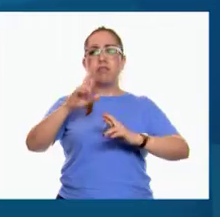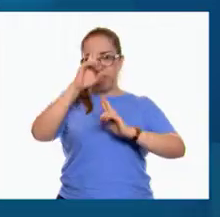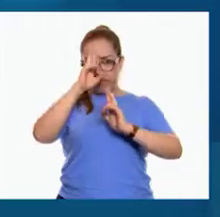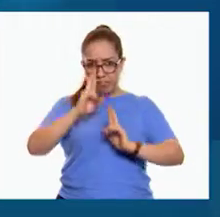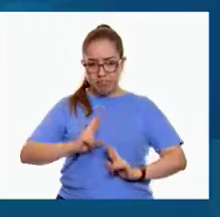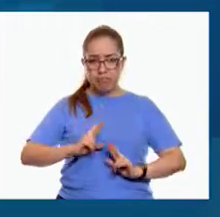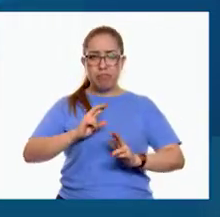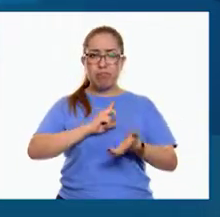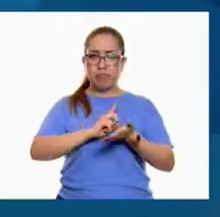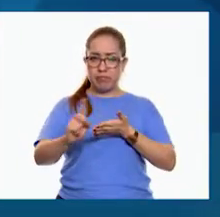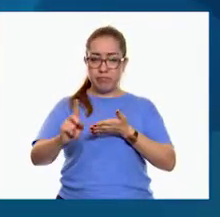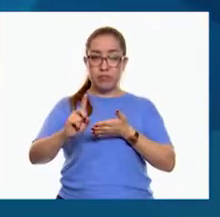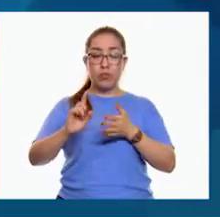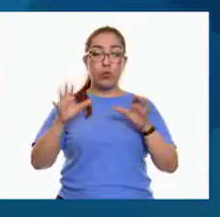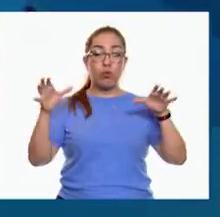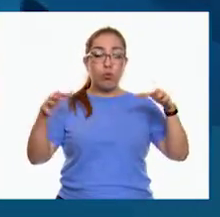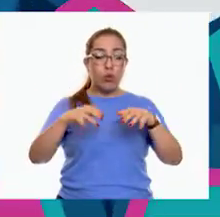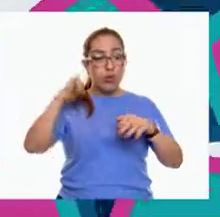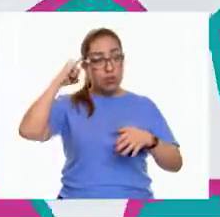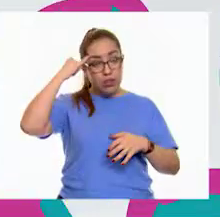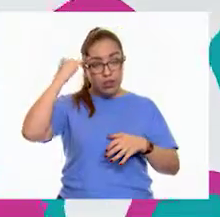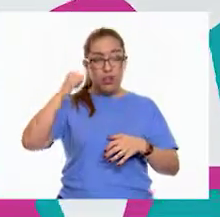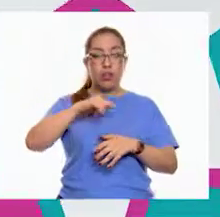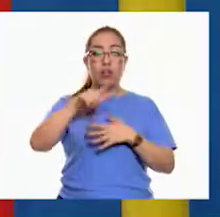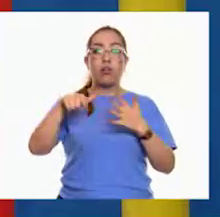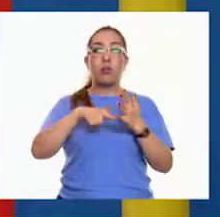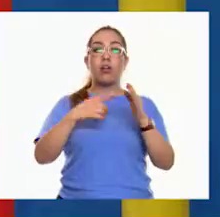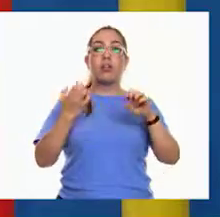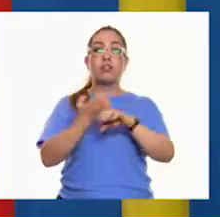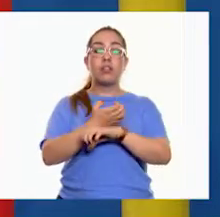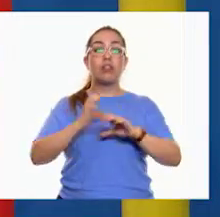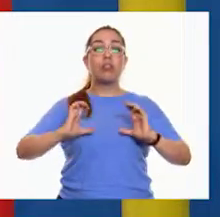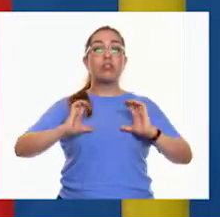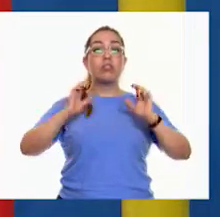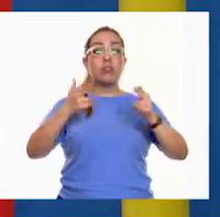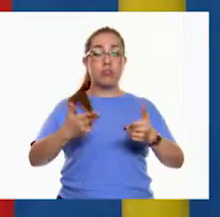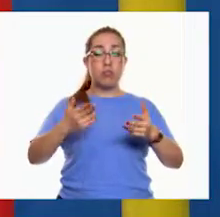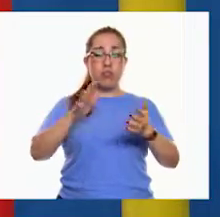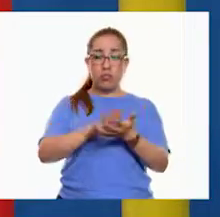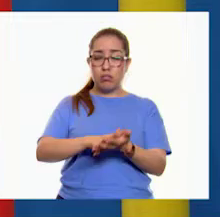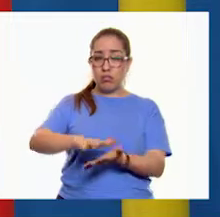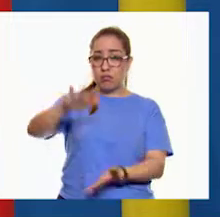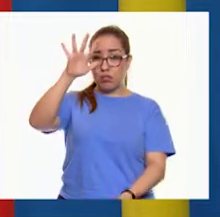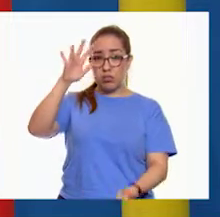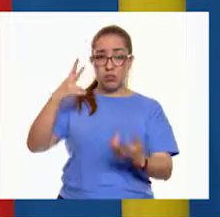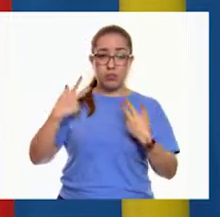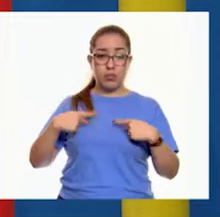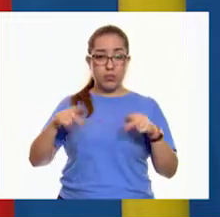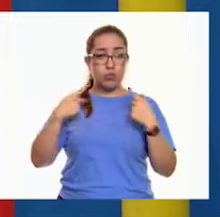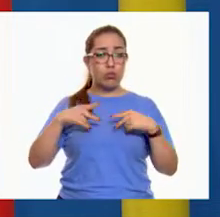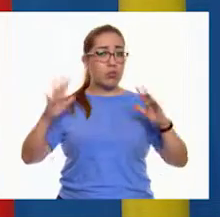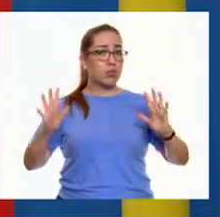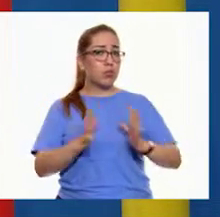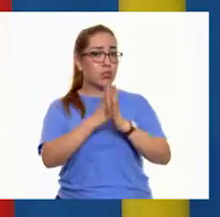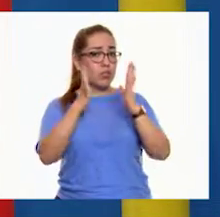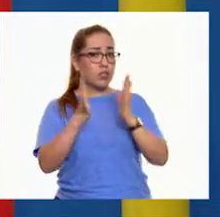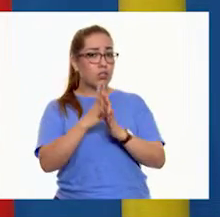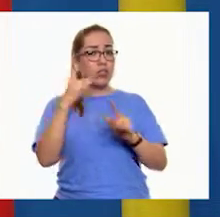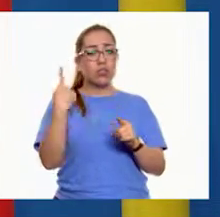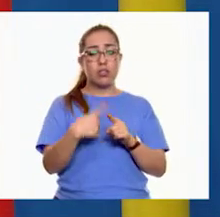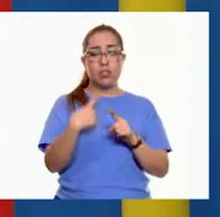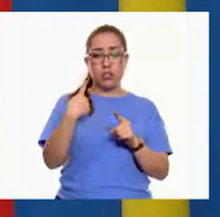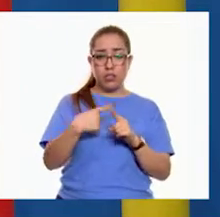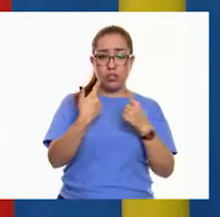comunidades indígenas del estado de Chiapas. En su mayoría, quienes participaron en este movimiento provenían de los pueblos